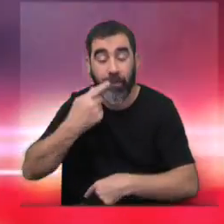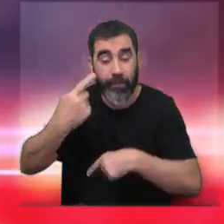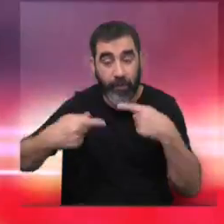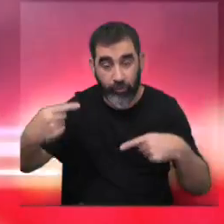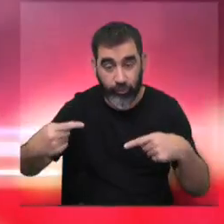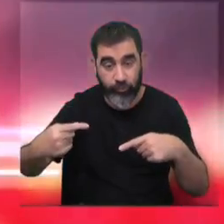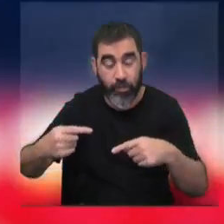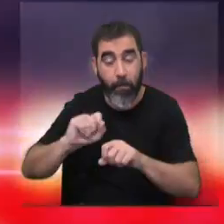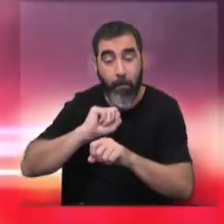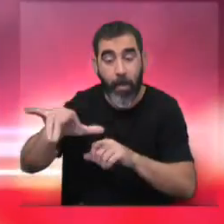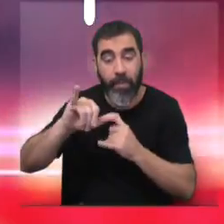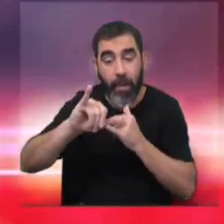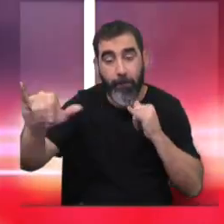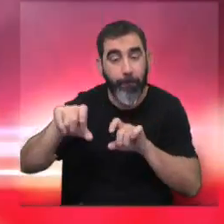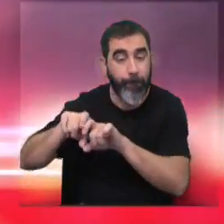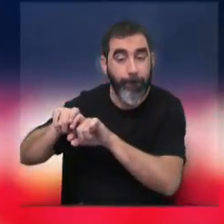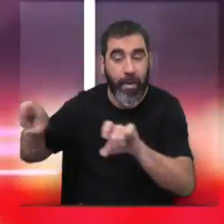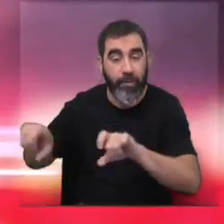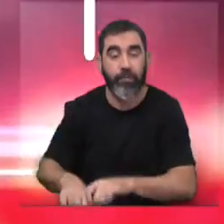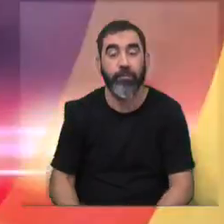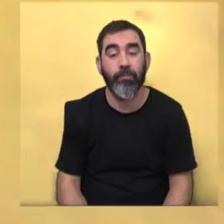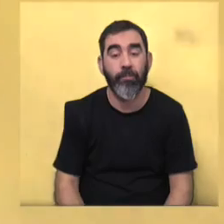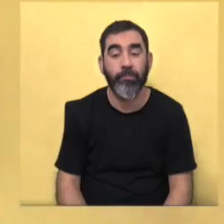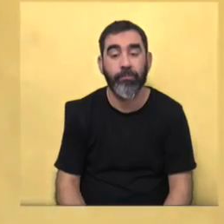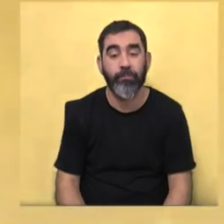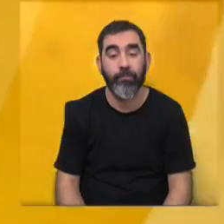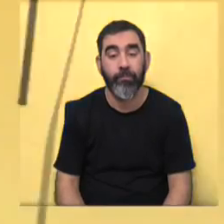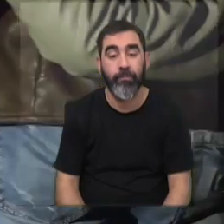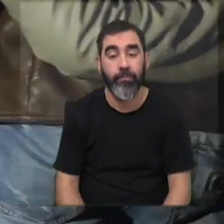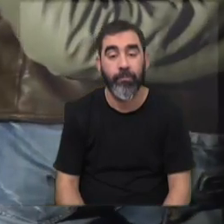situaciones, escribí al correo que figura en pantalla.